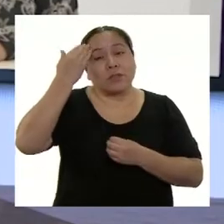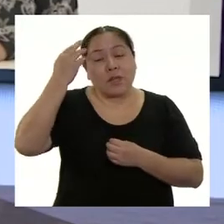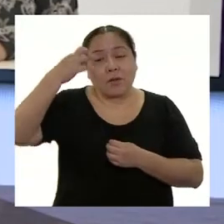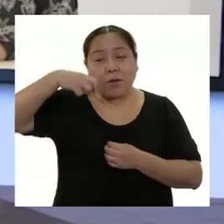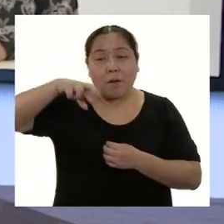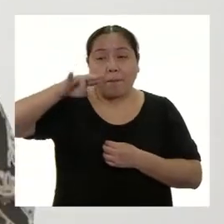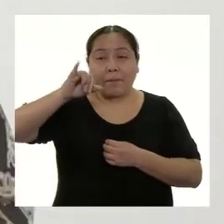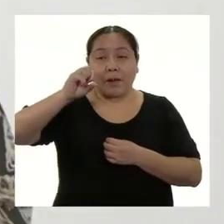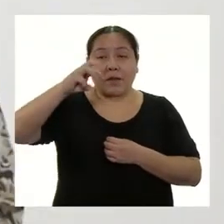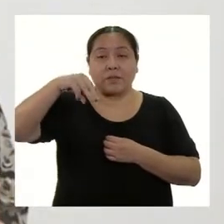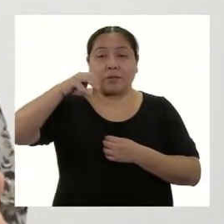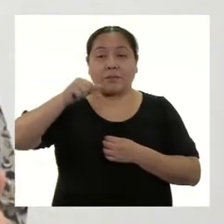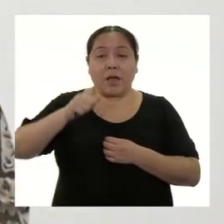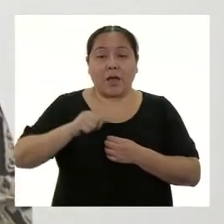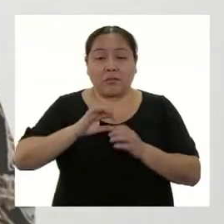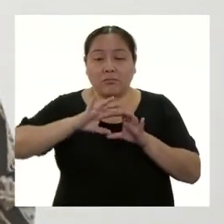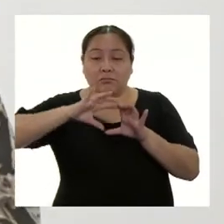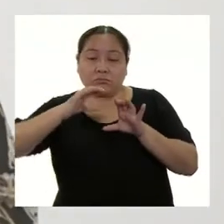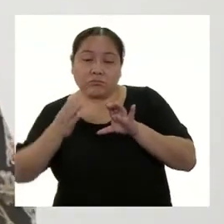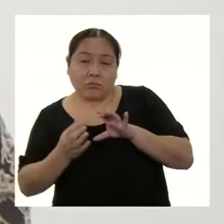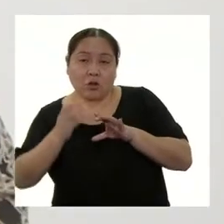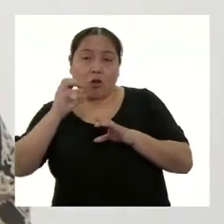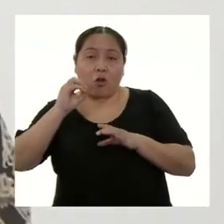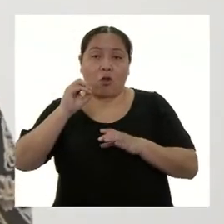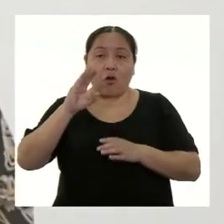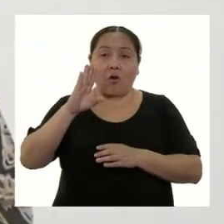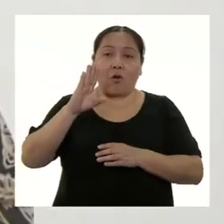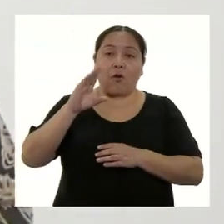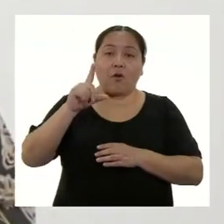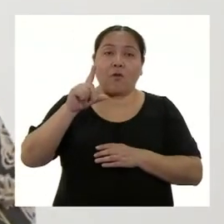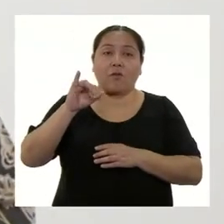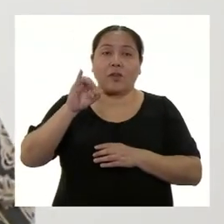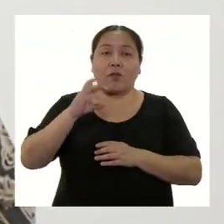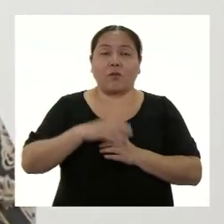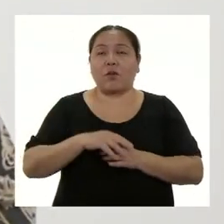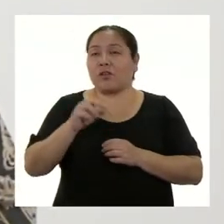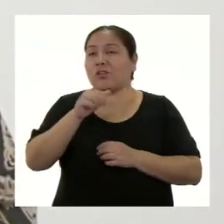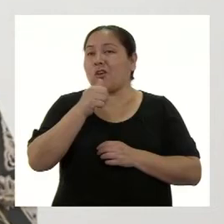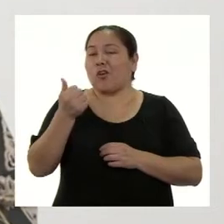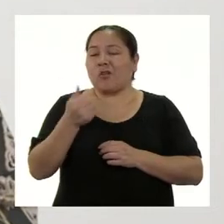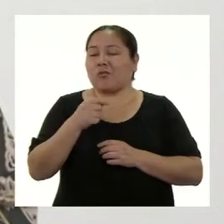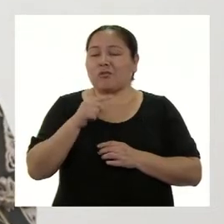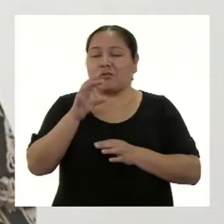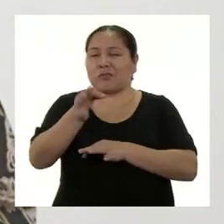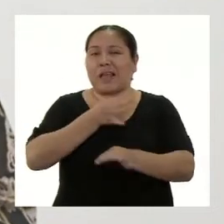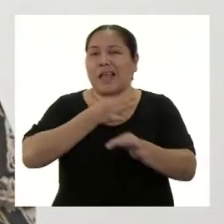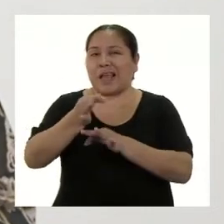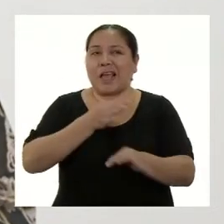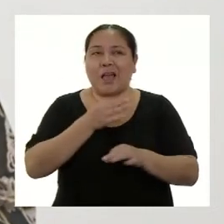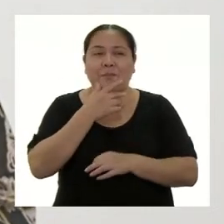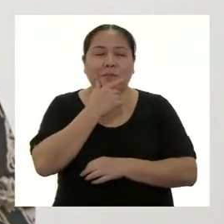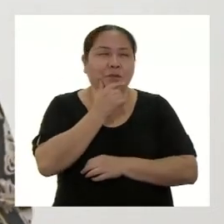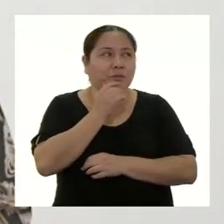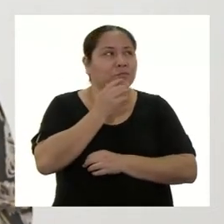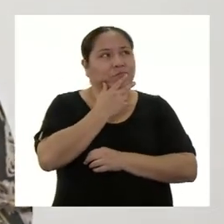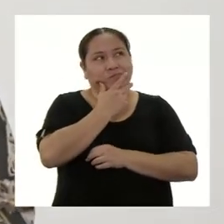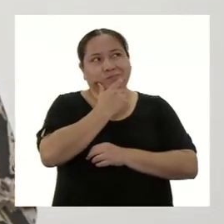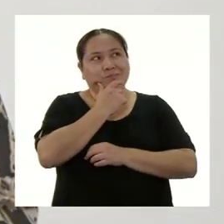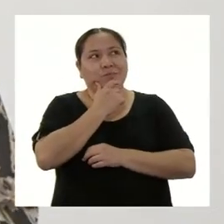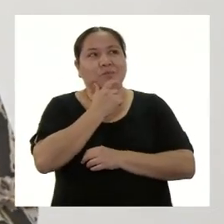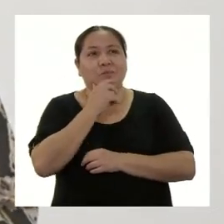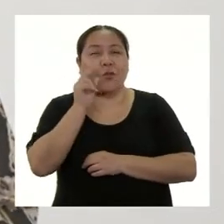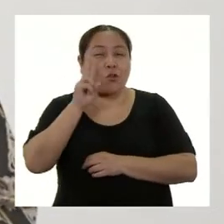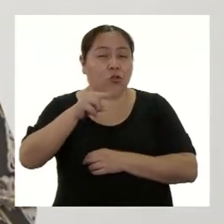prisma oblicuo? Ah, ese es otro precio. Ahí el trueque en el que quedamos sería por